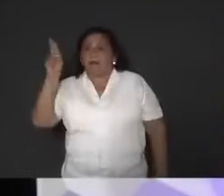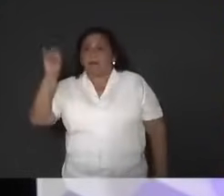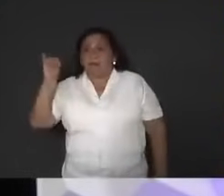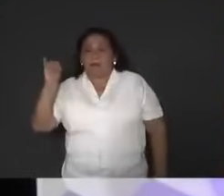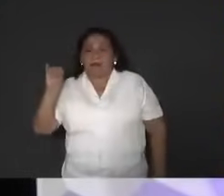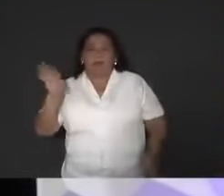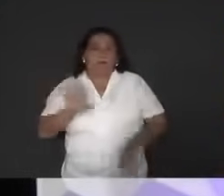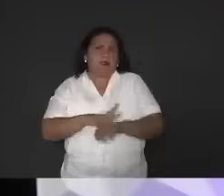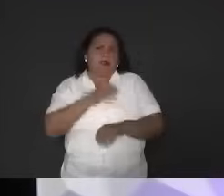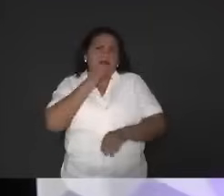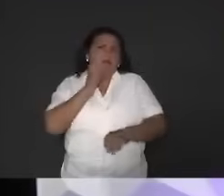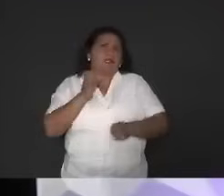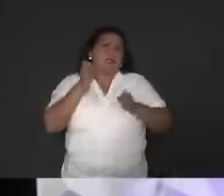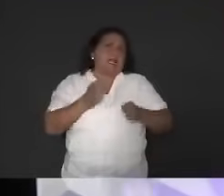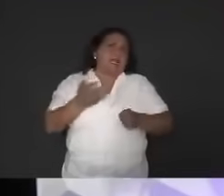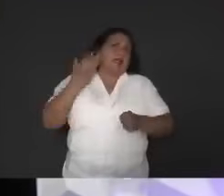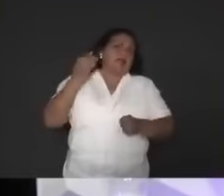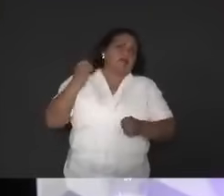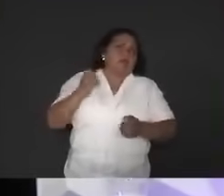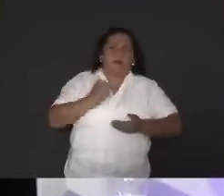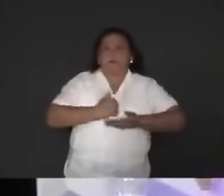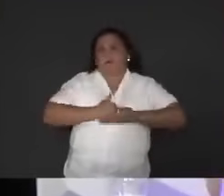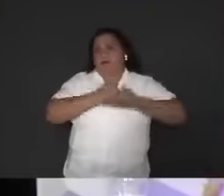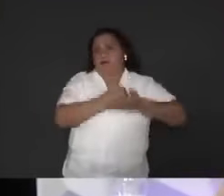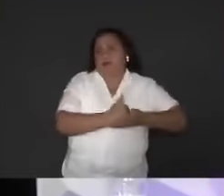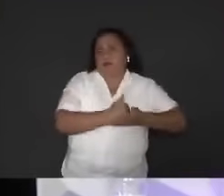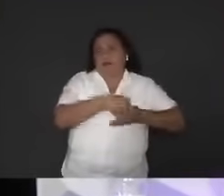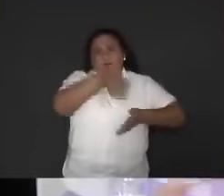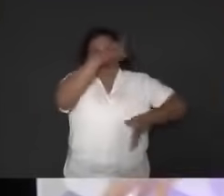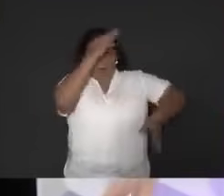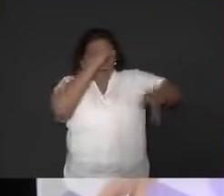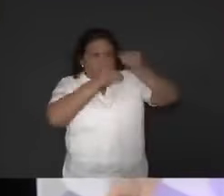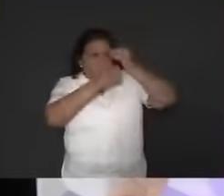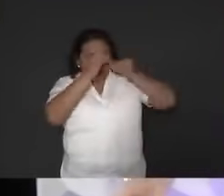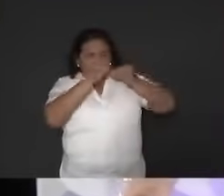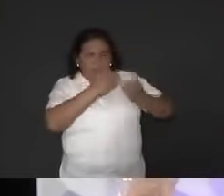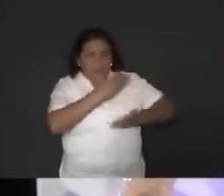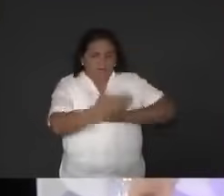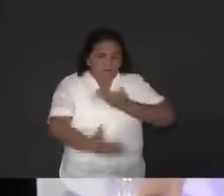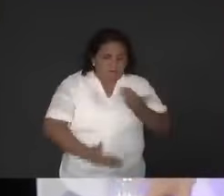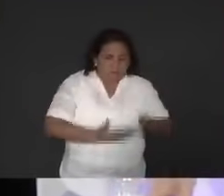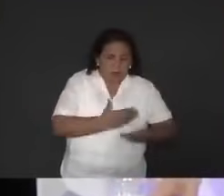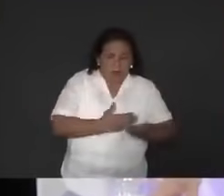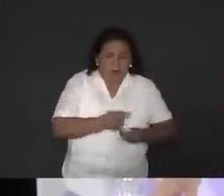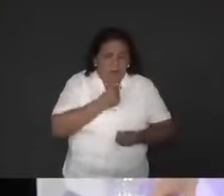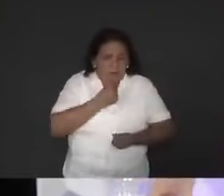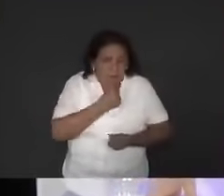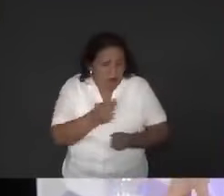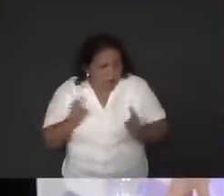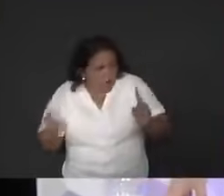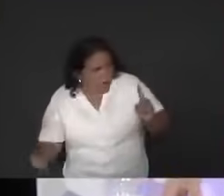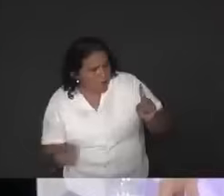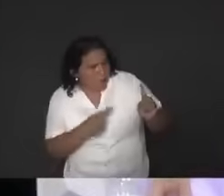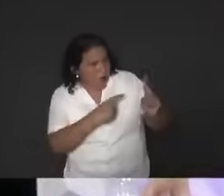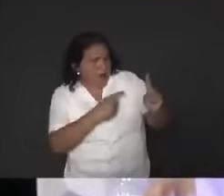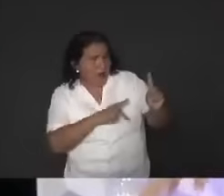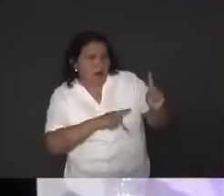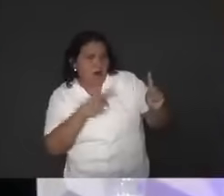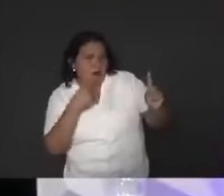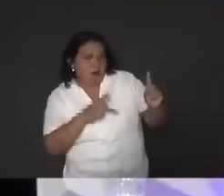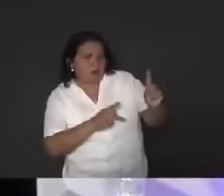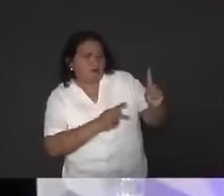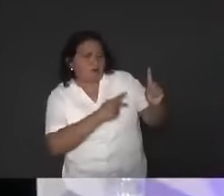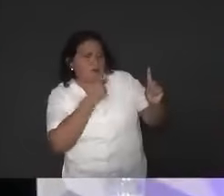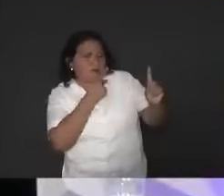en el PRI ayudando a mi padre, porque desde niño aprendí a servir a la gente con su ejemplo, un hombre honesto que en